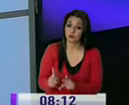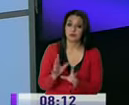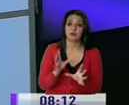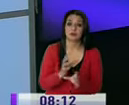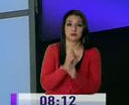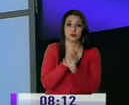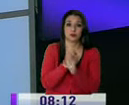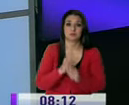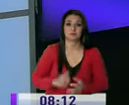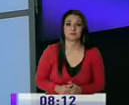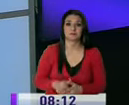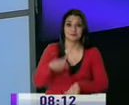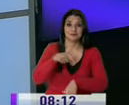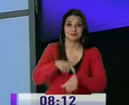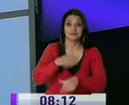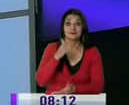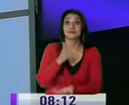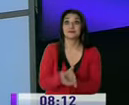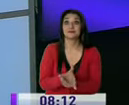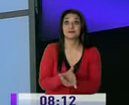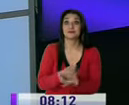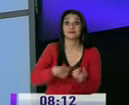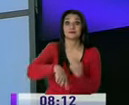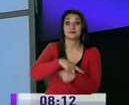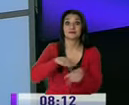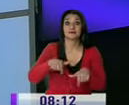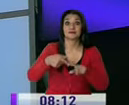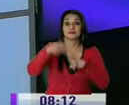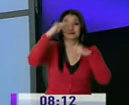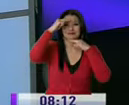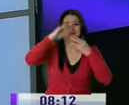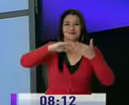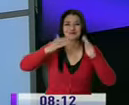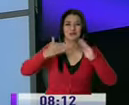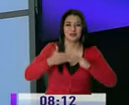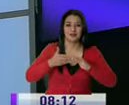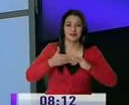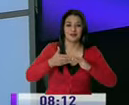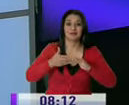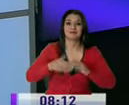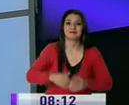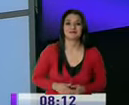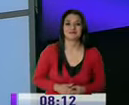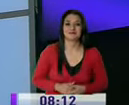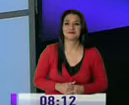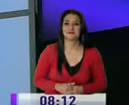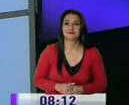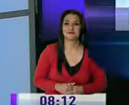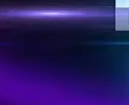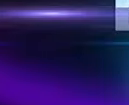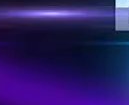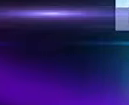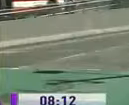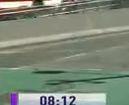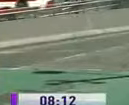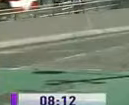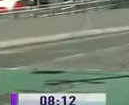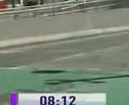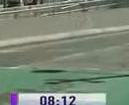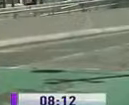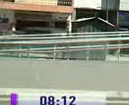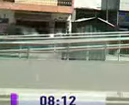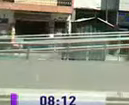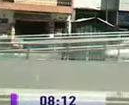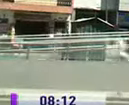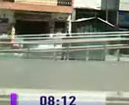imágenes. Tiempo de separarnos brevemente. Ya venimos con este, el primer noticiero de la comunidad, al retornar. Les contábamos que en el sector del Estadio El Norte de